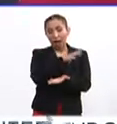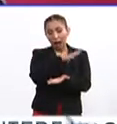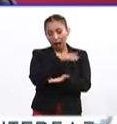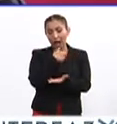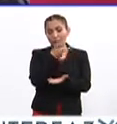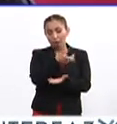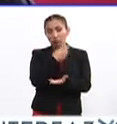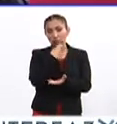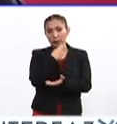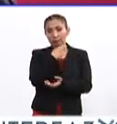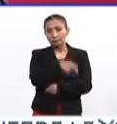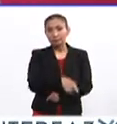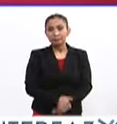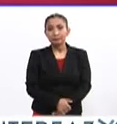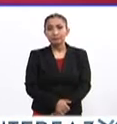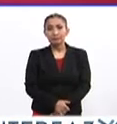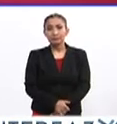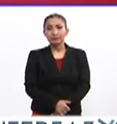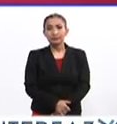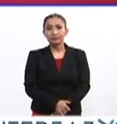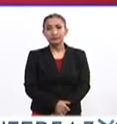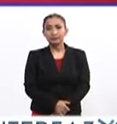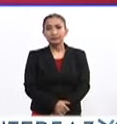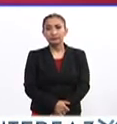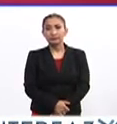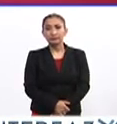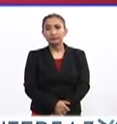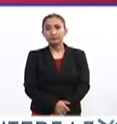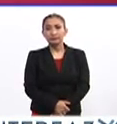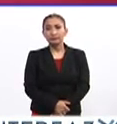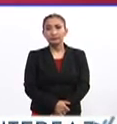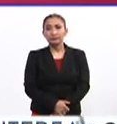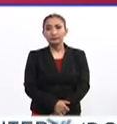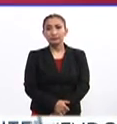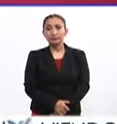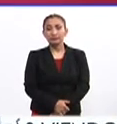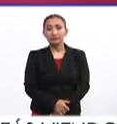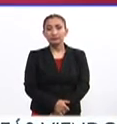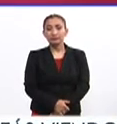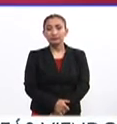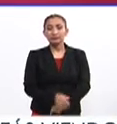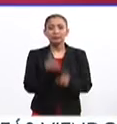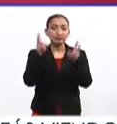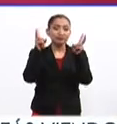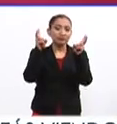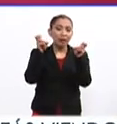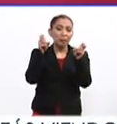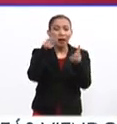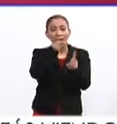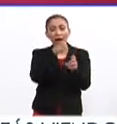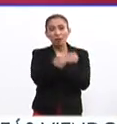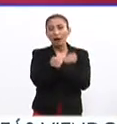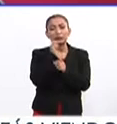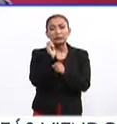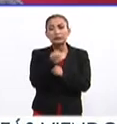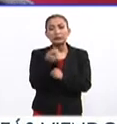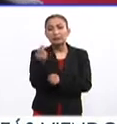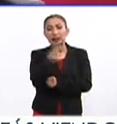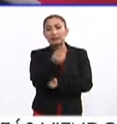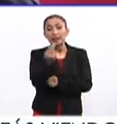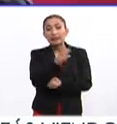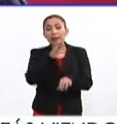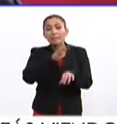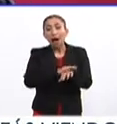va a manejar. El tema de educación implica